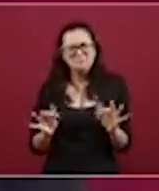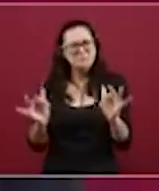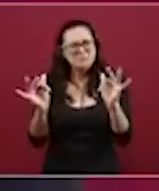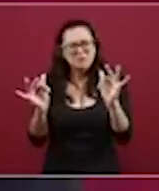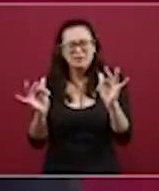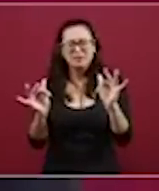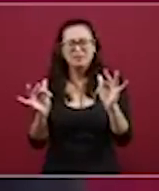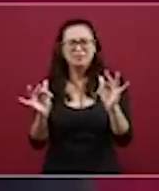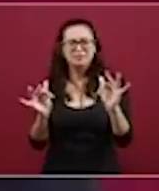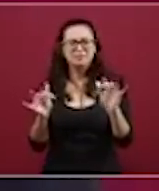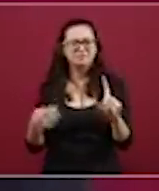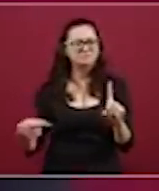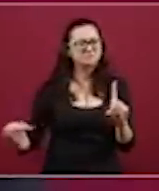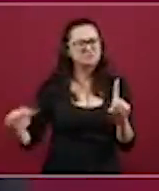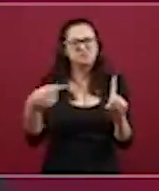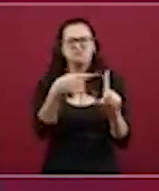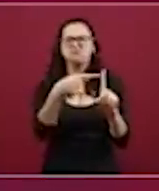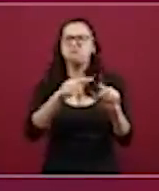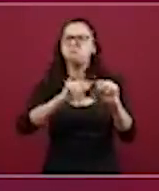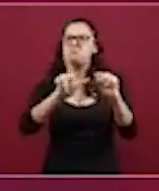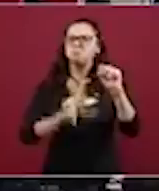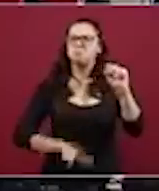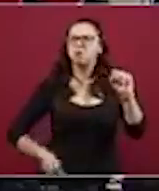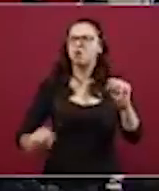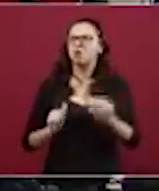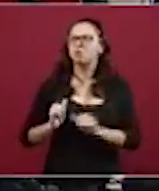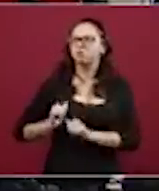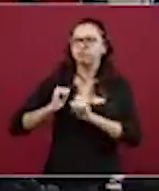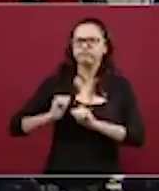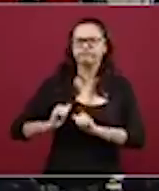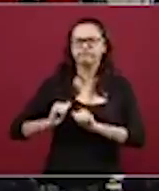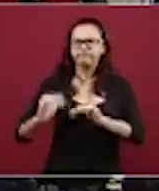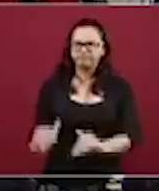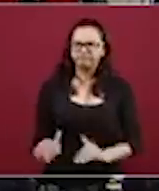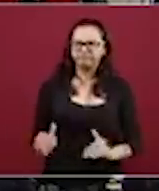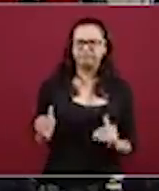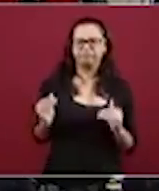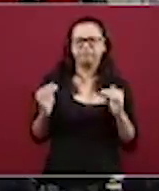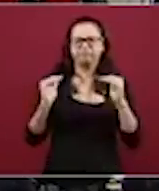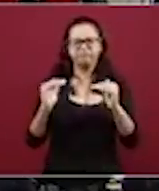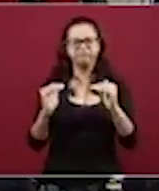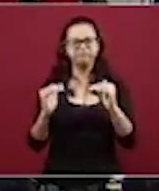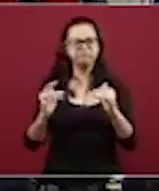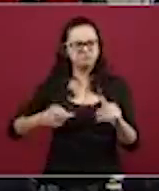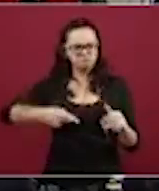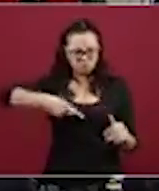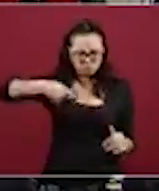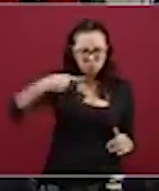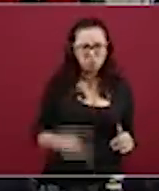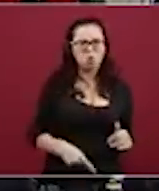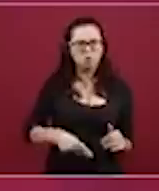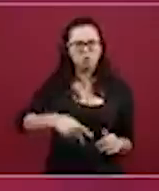que se respetara nuestra soberanía, que México restaurara su república,